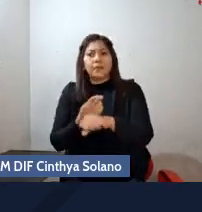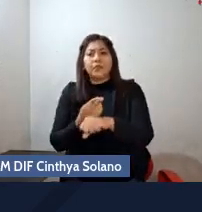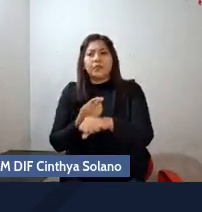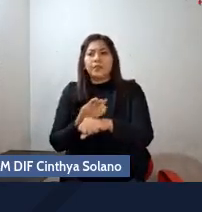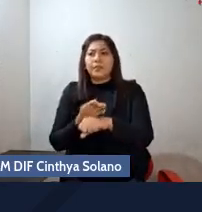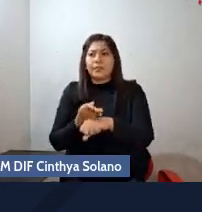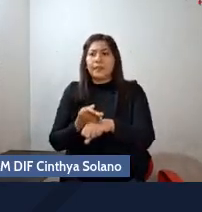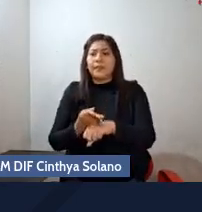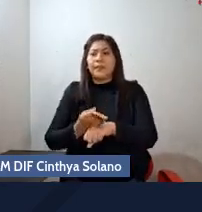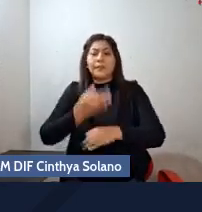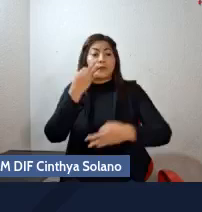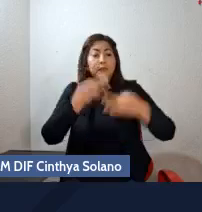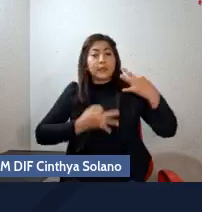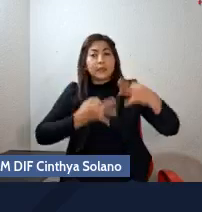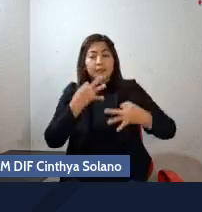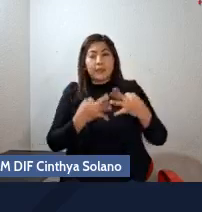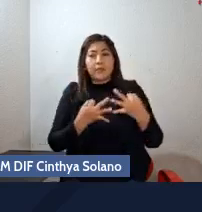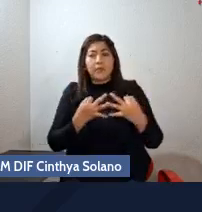Judicial.